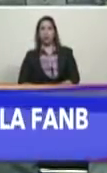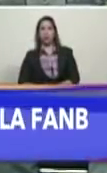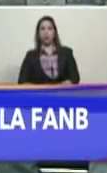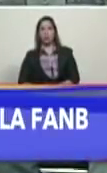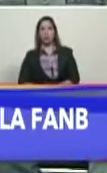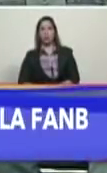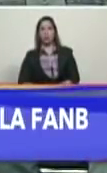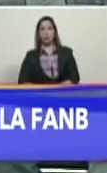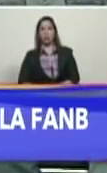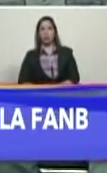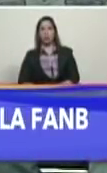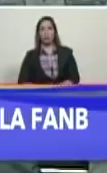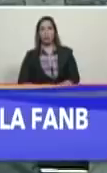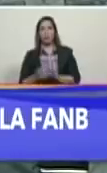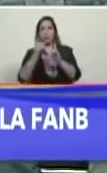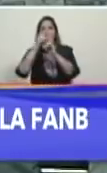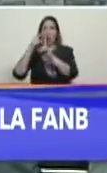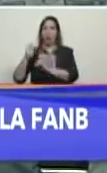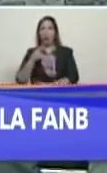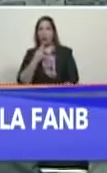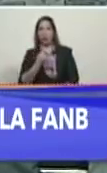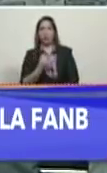Él nos comparaba y